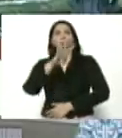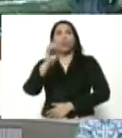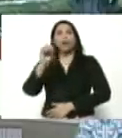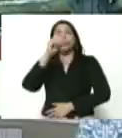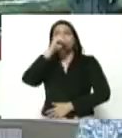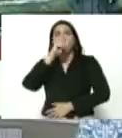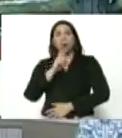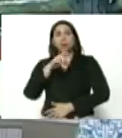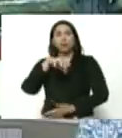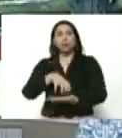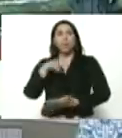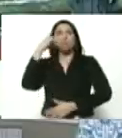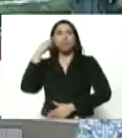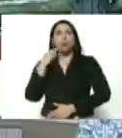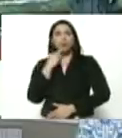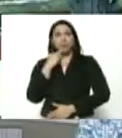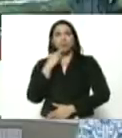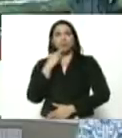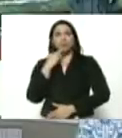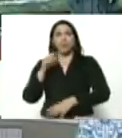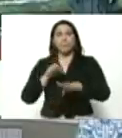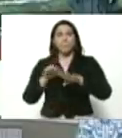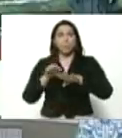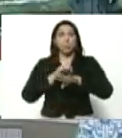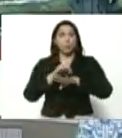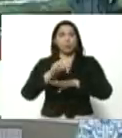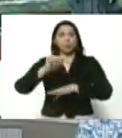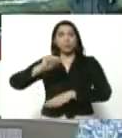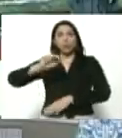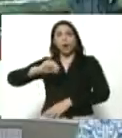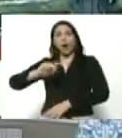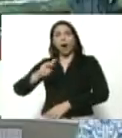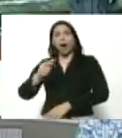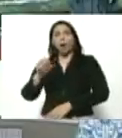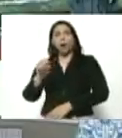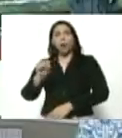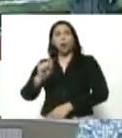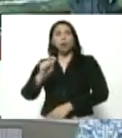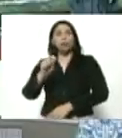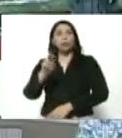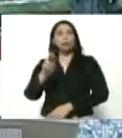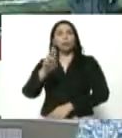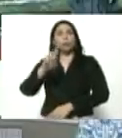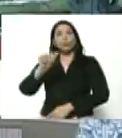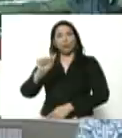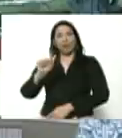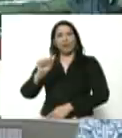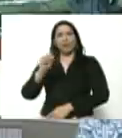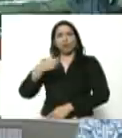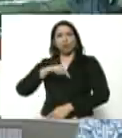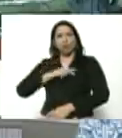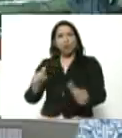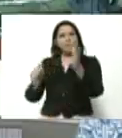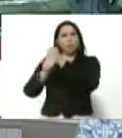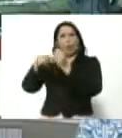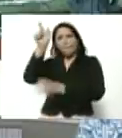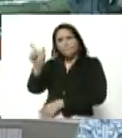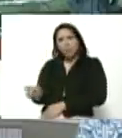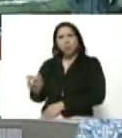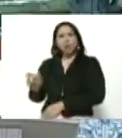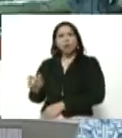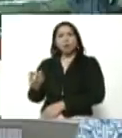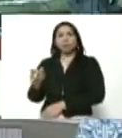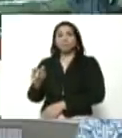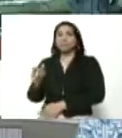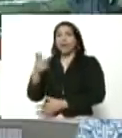del estado bolívar del municipio angostura fue llegamos a este caso a través de las jornadas de despistaje